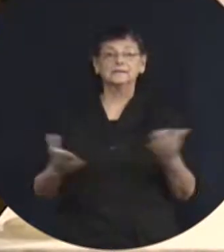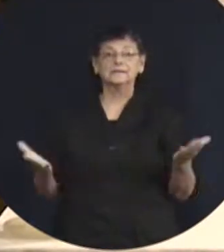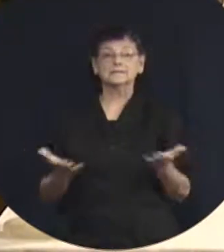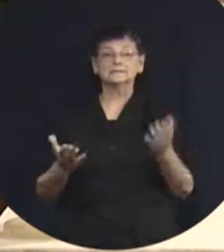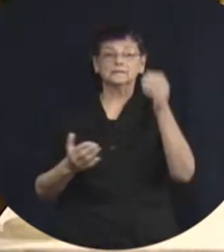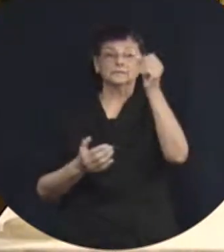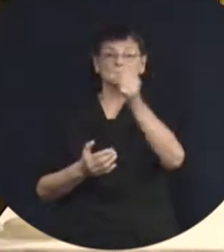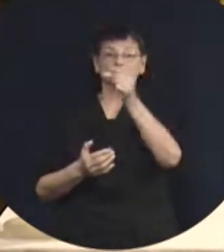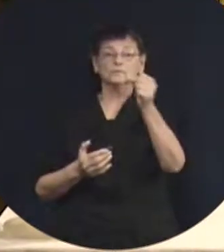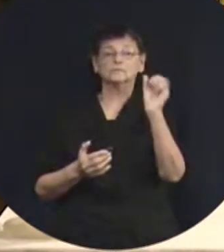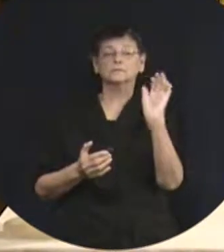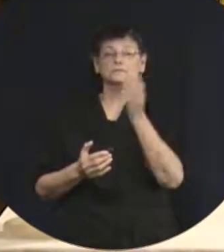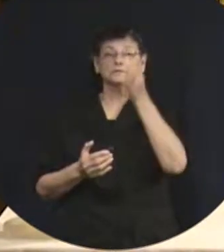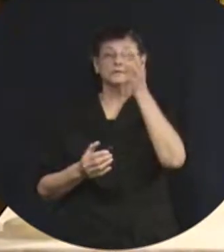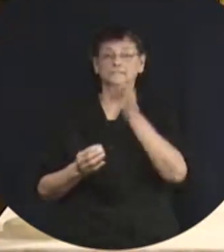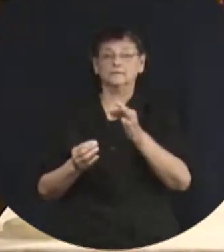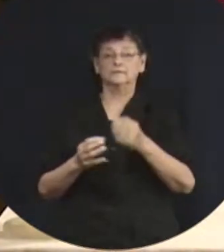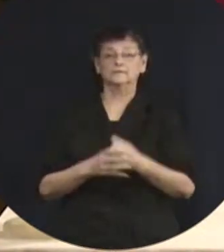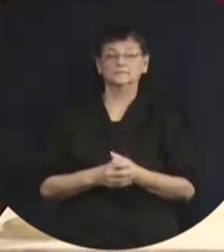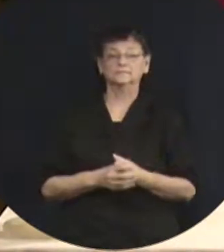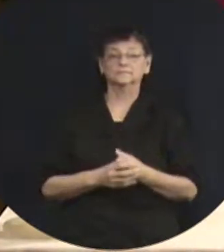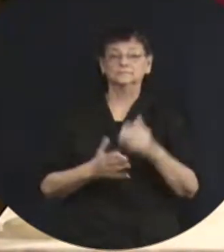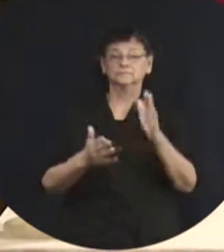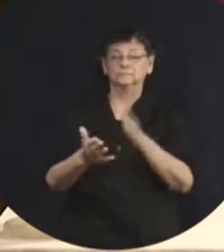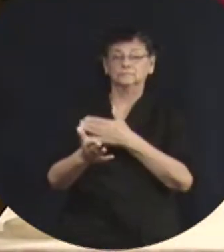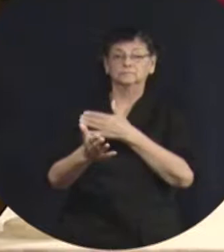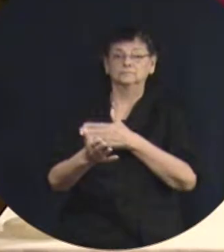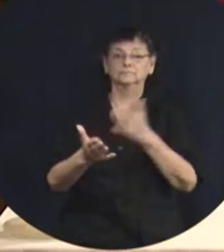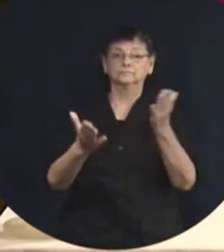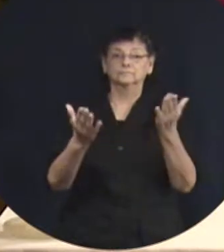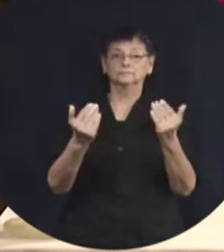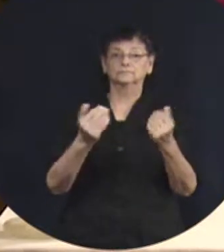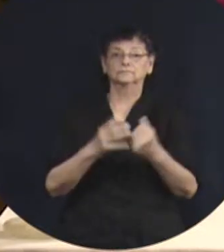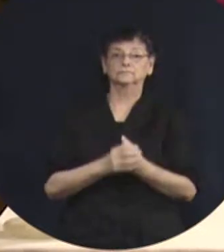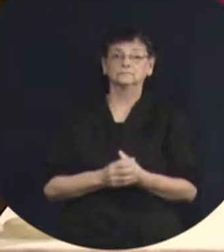Este es el sacramento de nuestra fe.